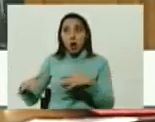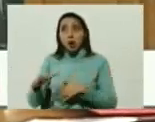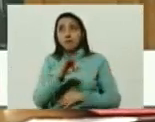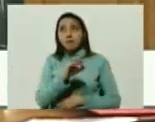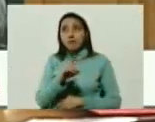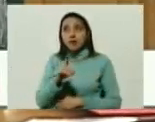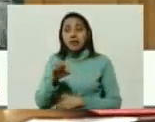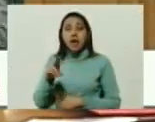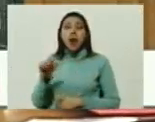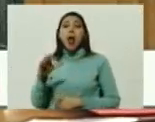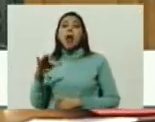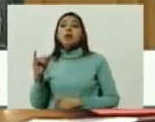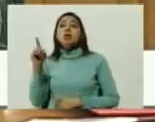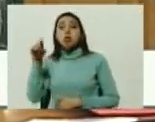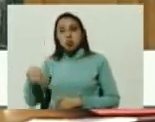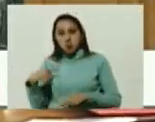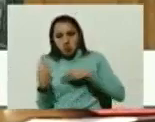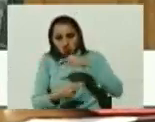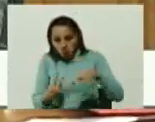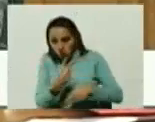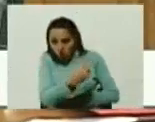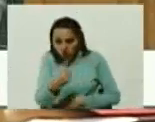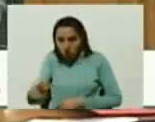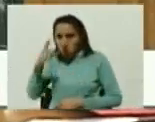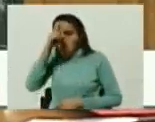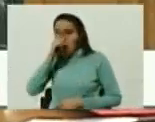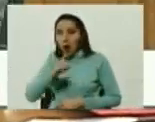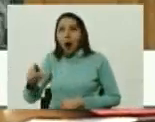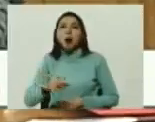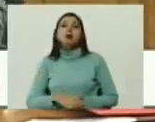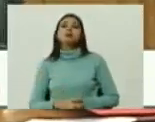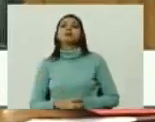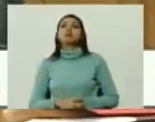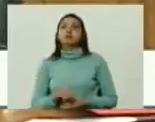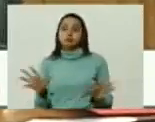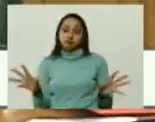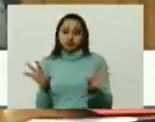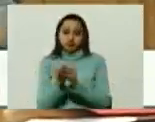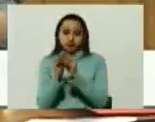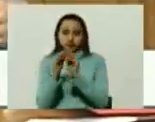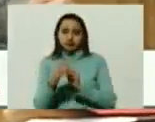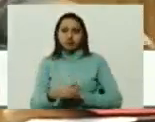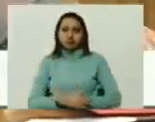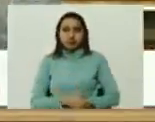de la de la revolución bolivariana es todo el ciudadano presidente